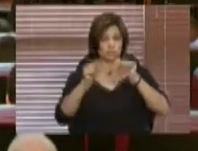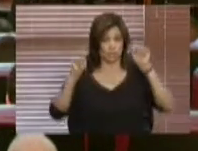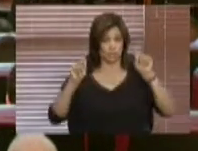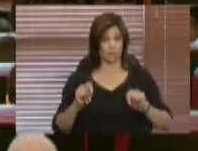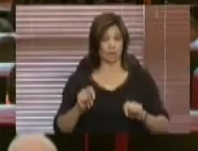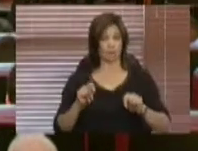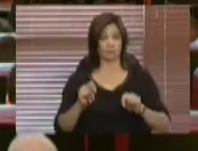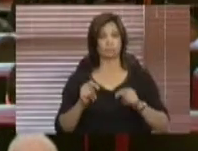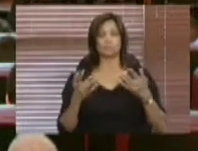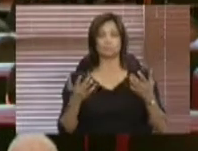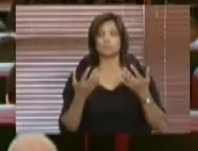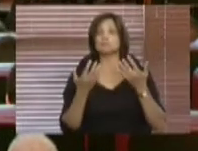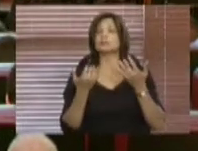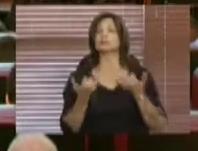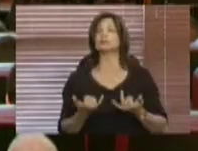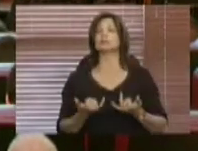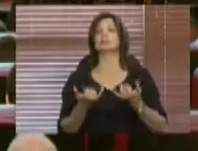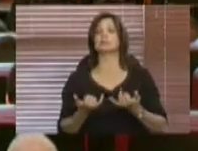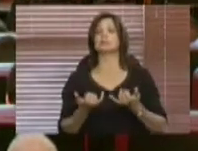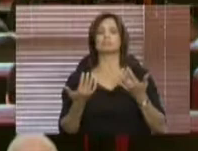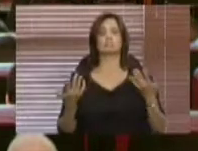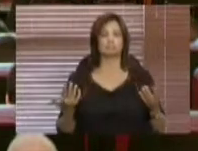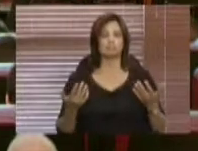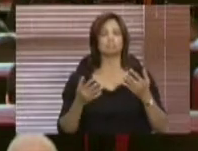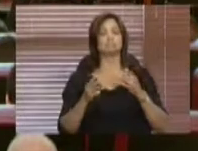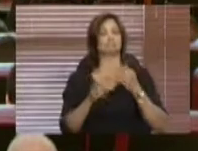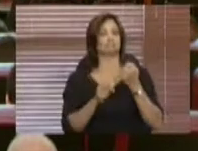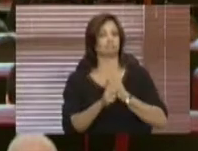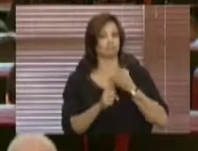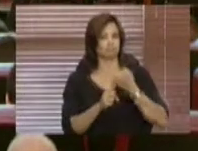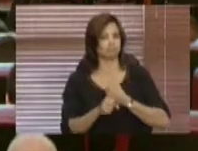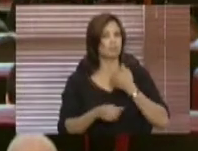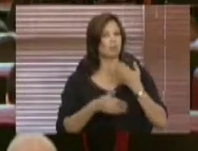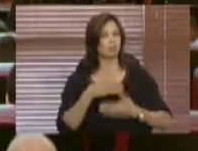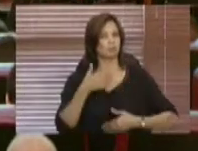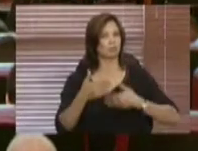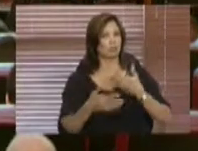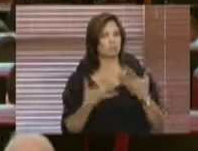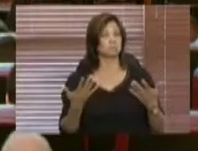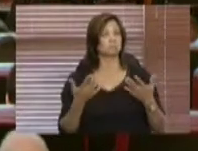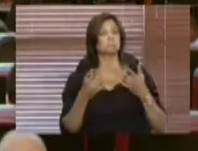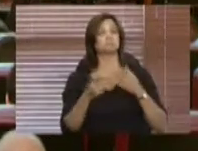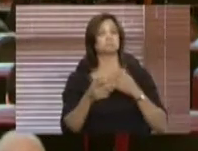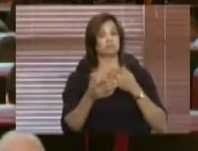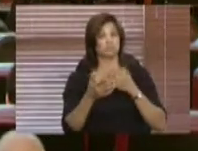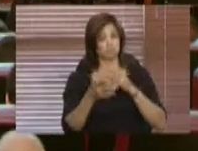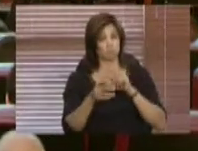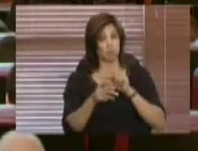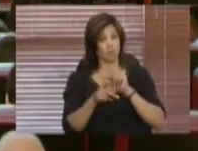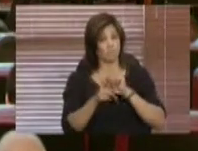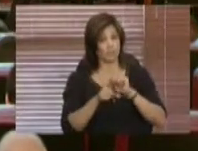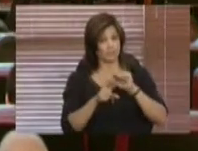Tribunal. Actualmente se está trabajando. Ya hay un primer borrador